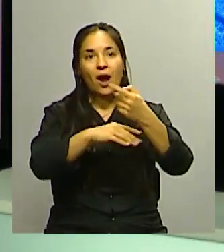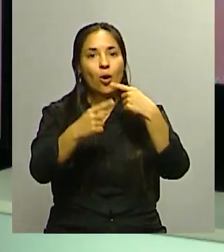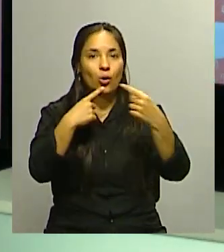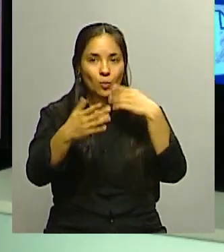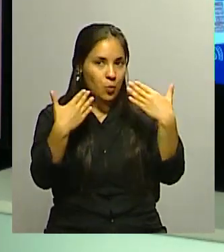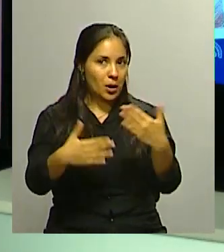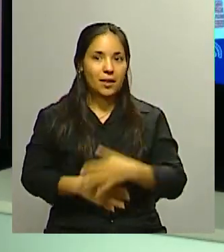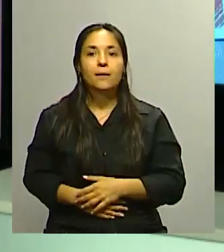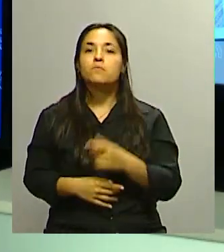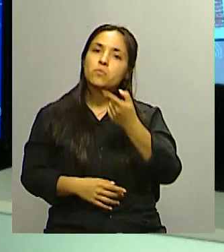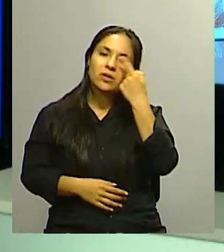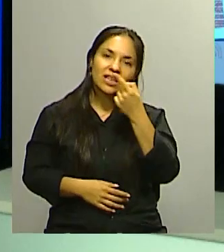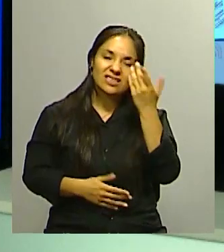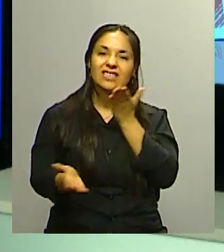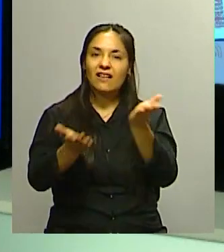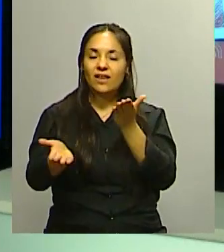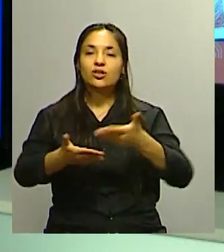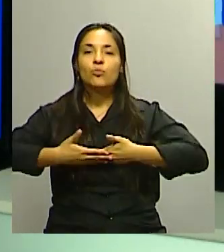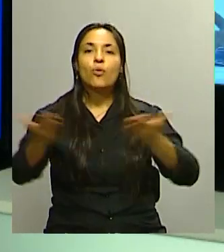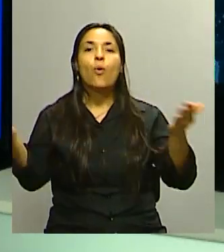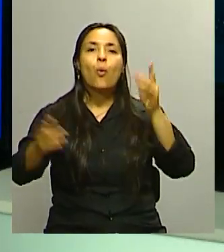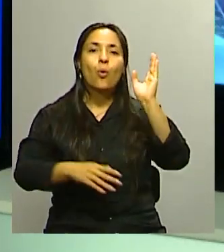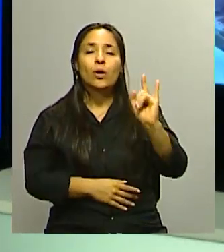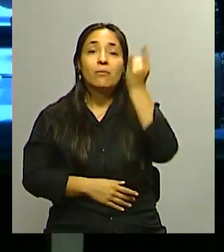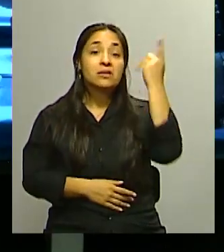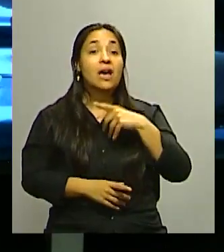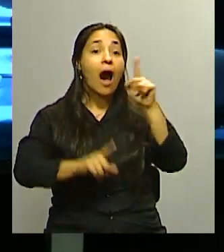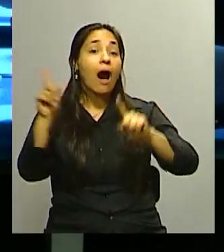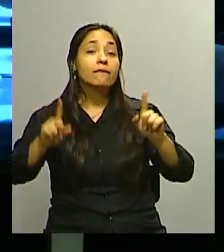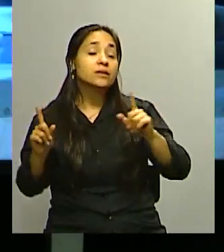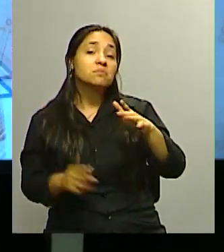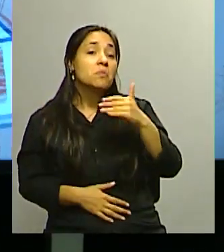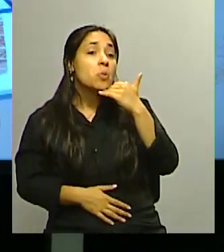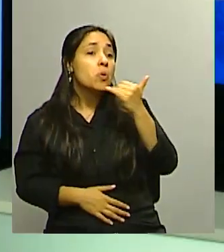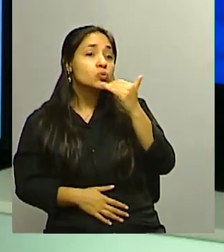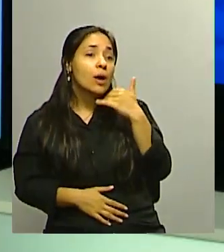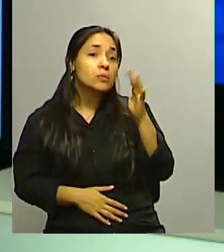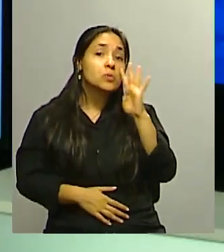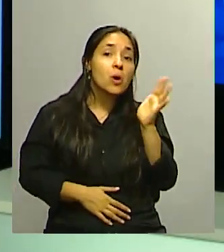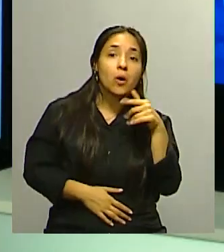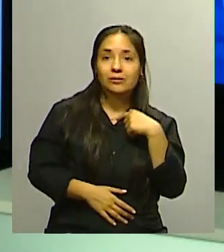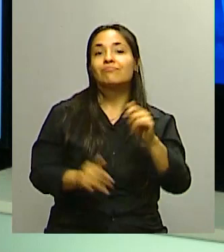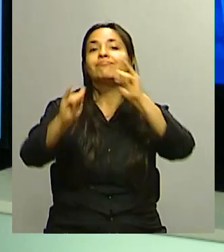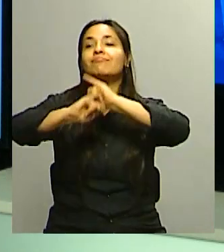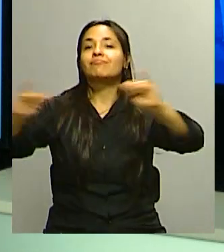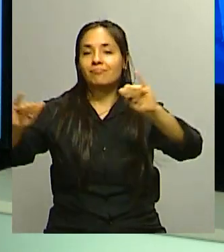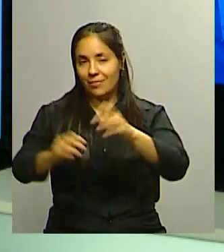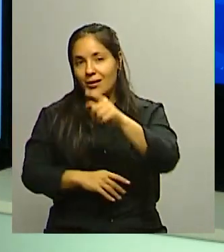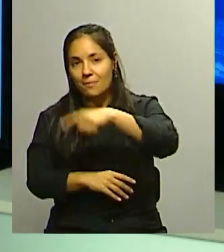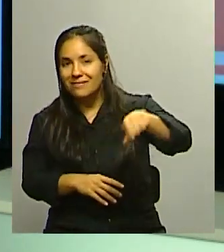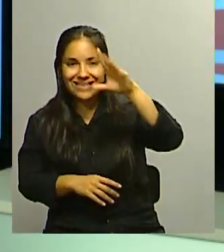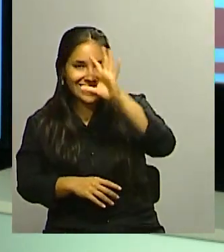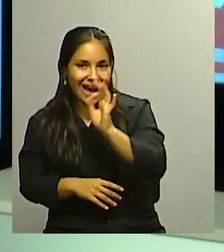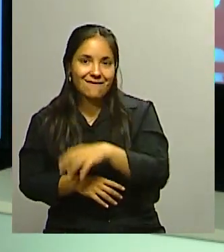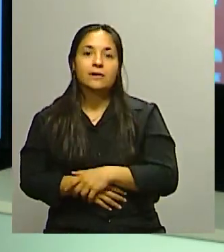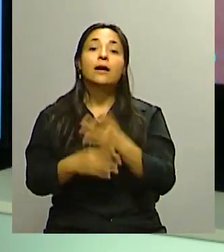que son un servicio que lo brinda la universidad y por ahí no estamos al tanto, ¿no? Me parece que está bueno poder comunicarlo. Así es que muchas gracias por el servicio que ya